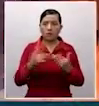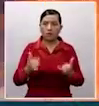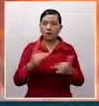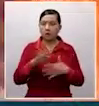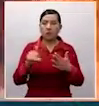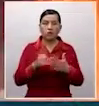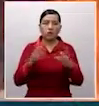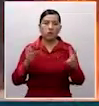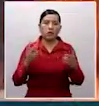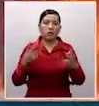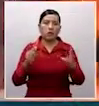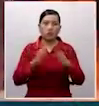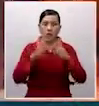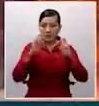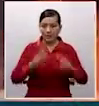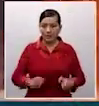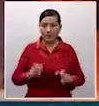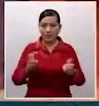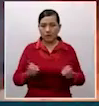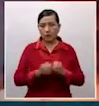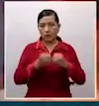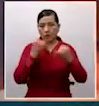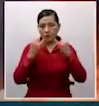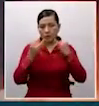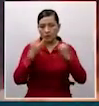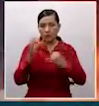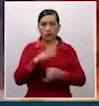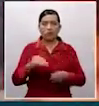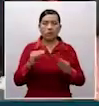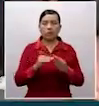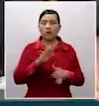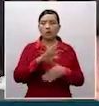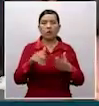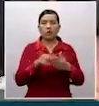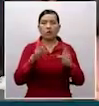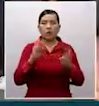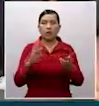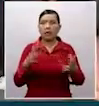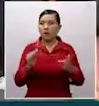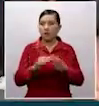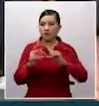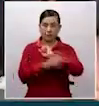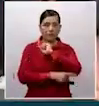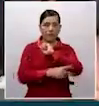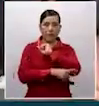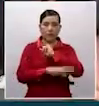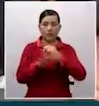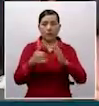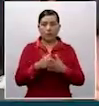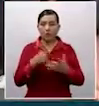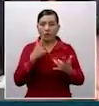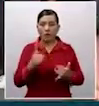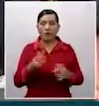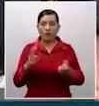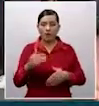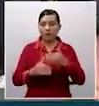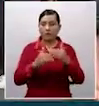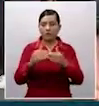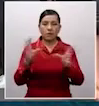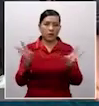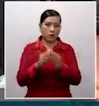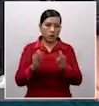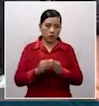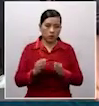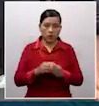técnico de rendición de cuentas e intercambio de experiencias entre las agencias socias del programa y los países de la Unión Europea, América Latina y el Caribe. Uno de